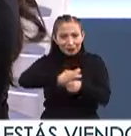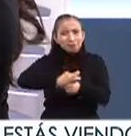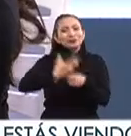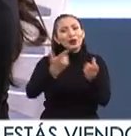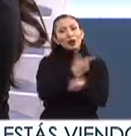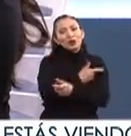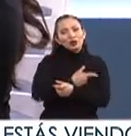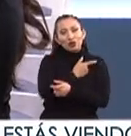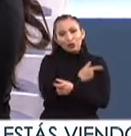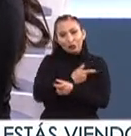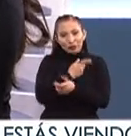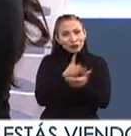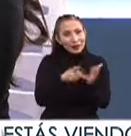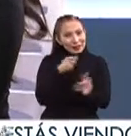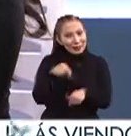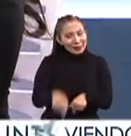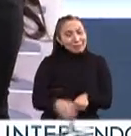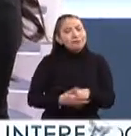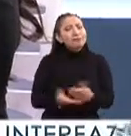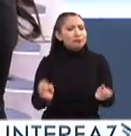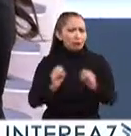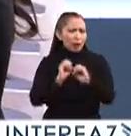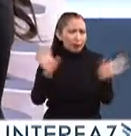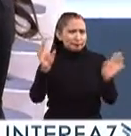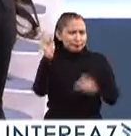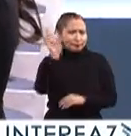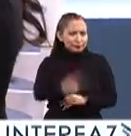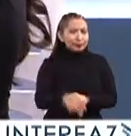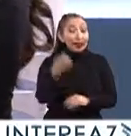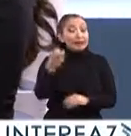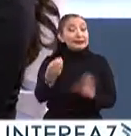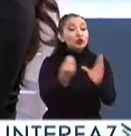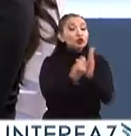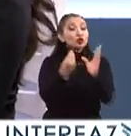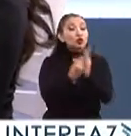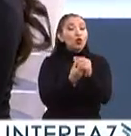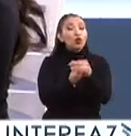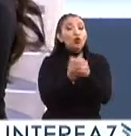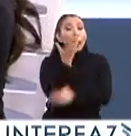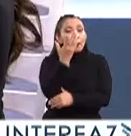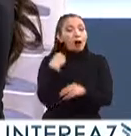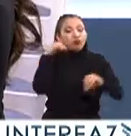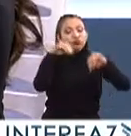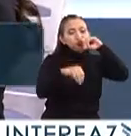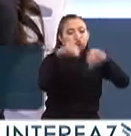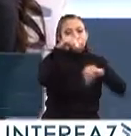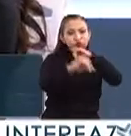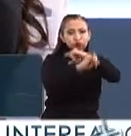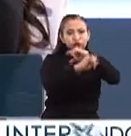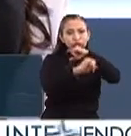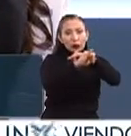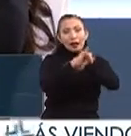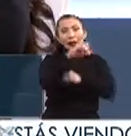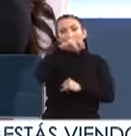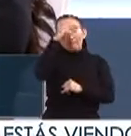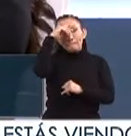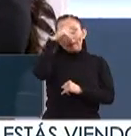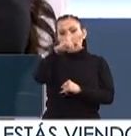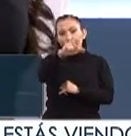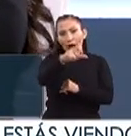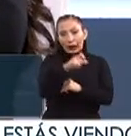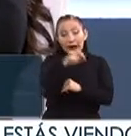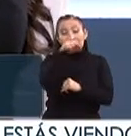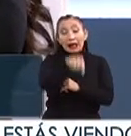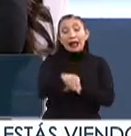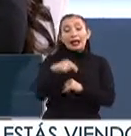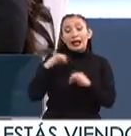nuevamente, un gusto estar nuevamente con ustedes. Y efectivamente, este es un curso nuevo que hemos montado en la plataforma México X y